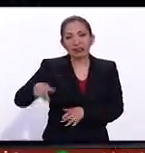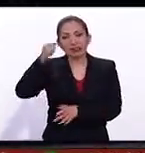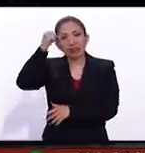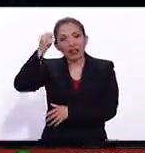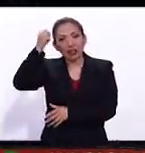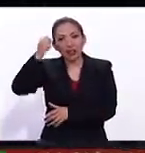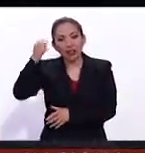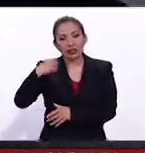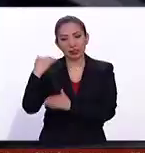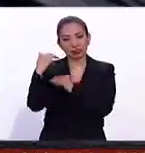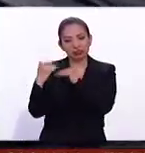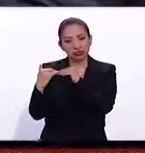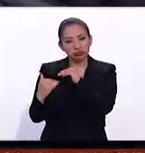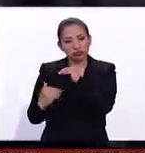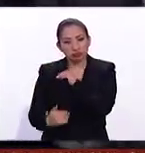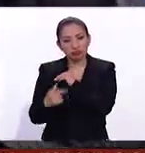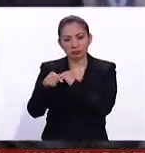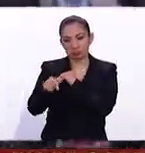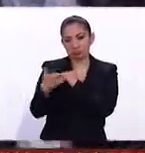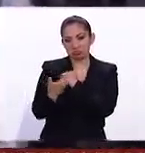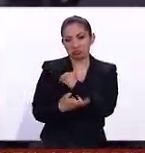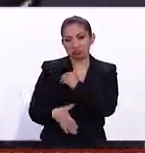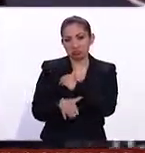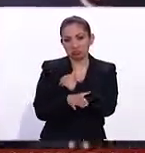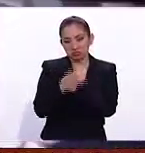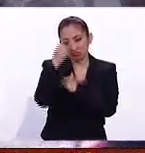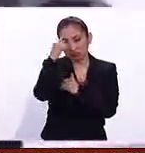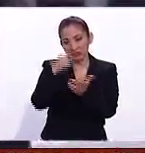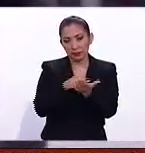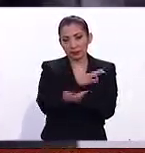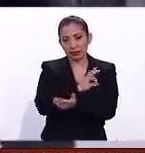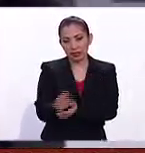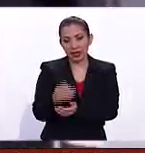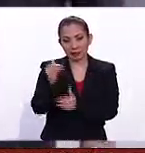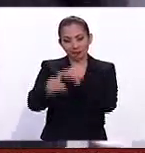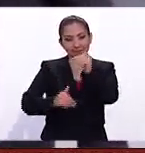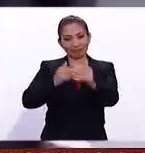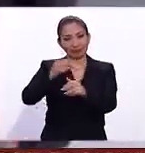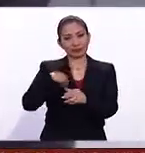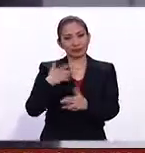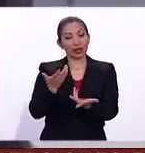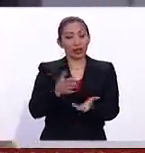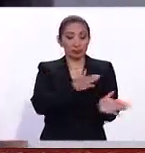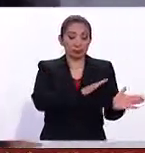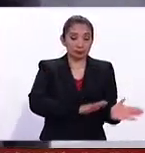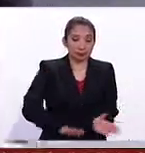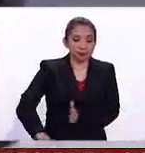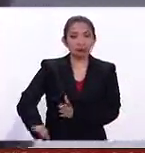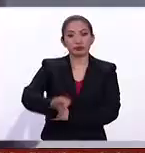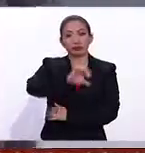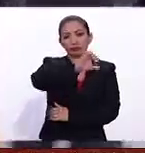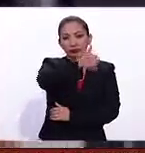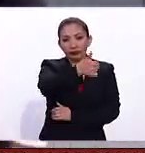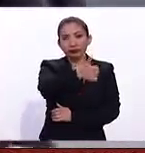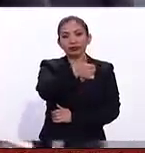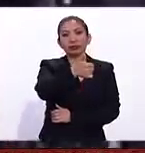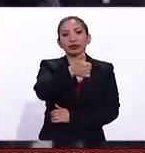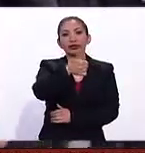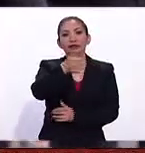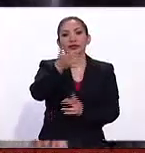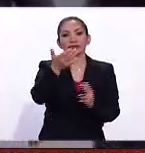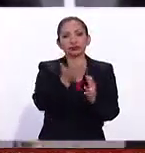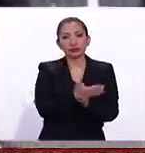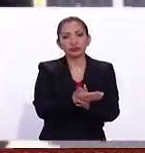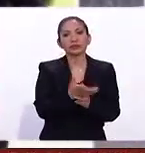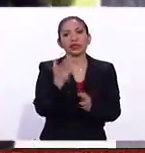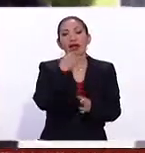tecnologías de mitigación, es algo que creo que puede llevarnos a ese compromiso. Por el otro lado está la parte